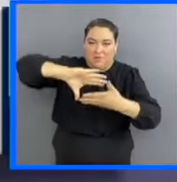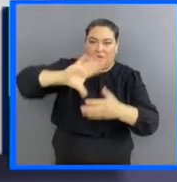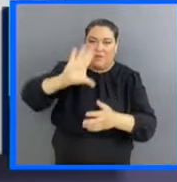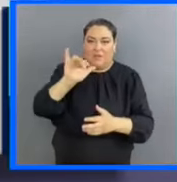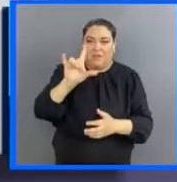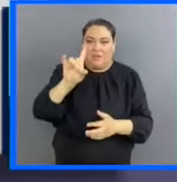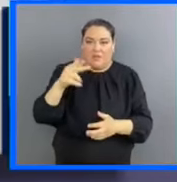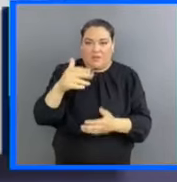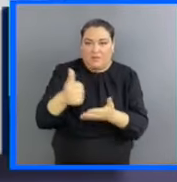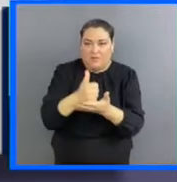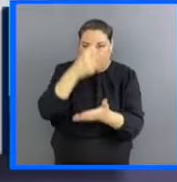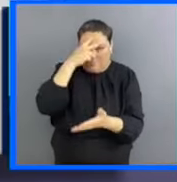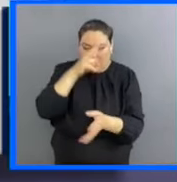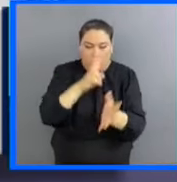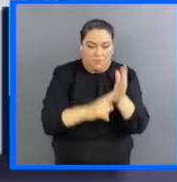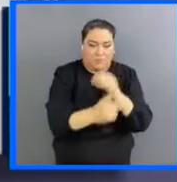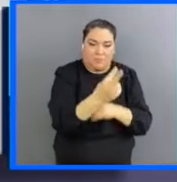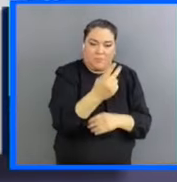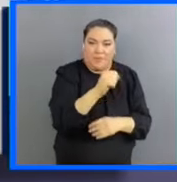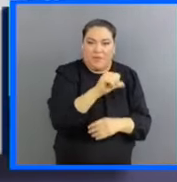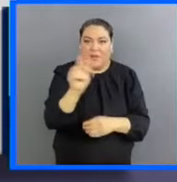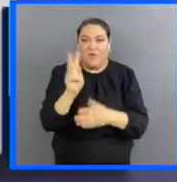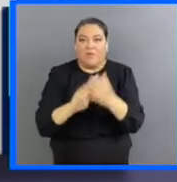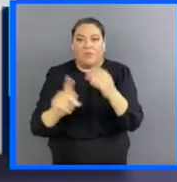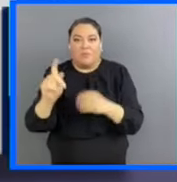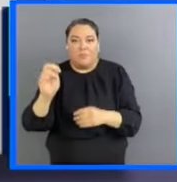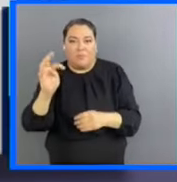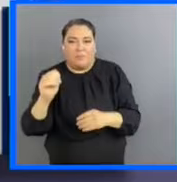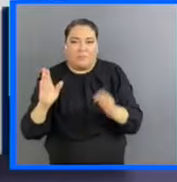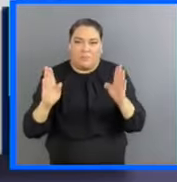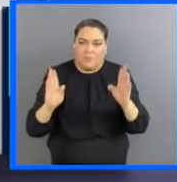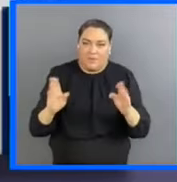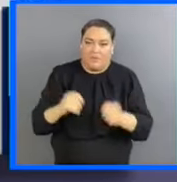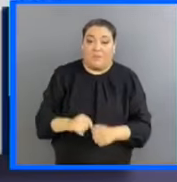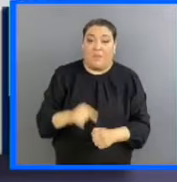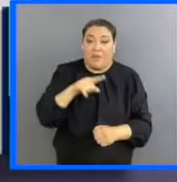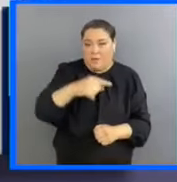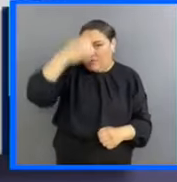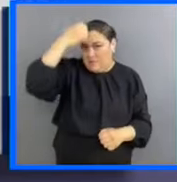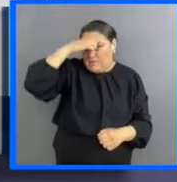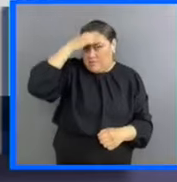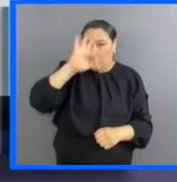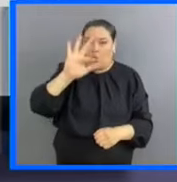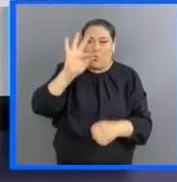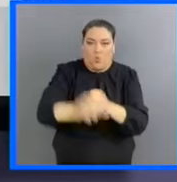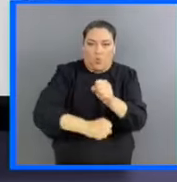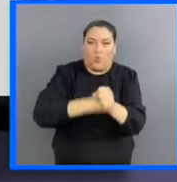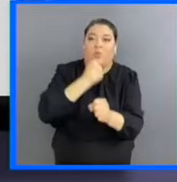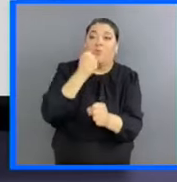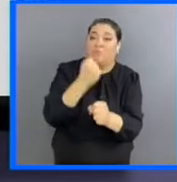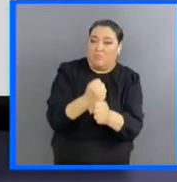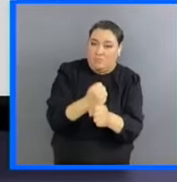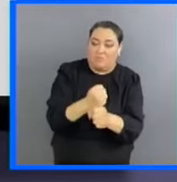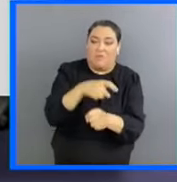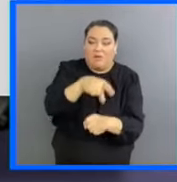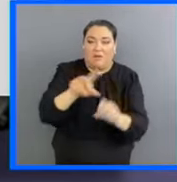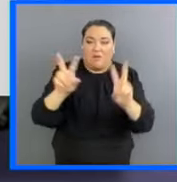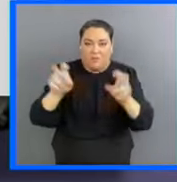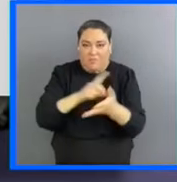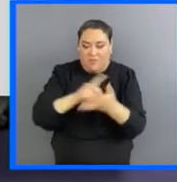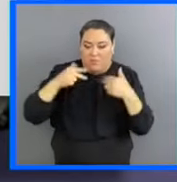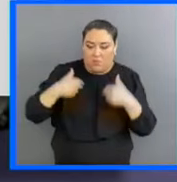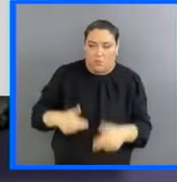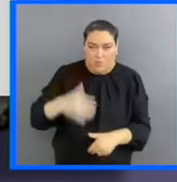periodo 2025-2029. Cuenta con más de 4 décadas de experiencia en la defensa de los derechos humanos,